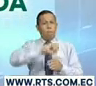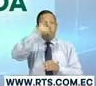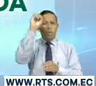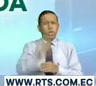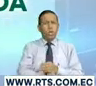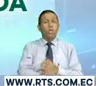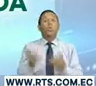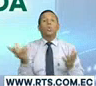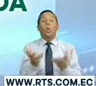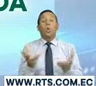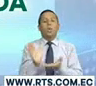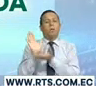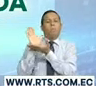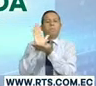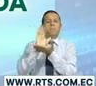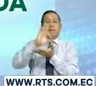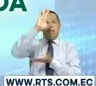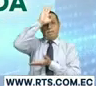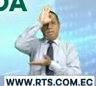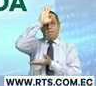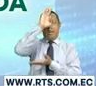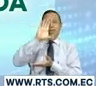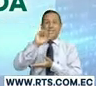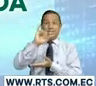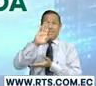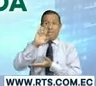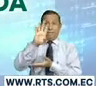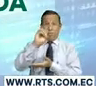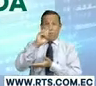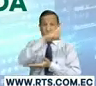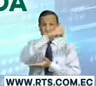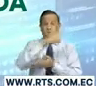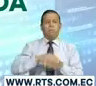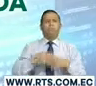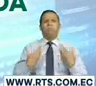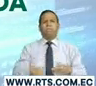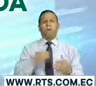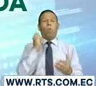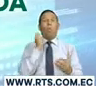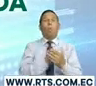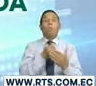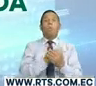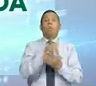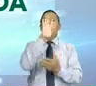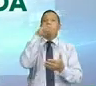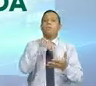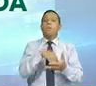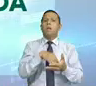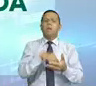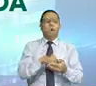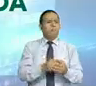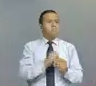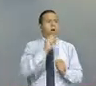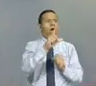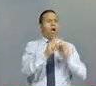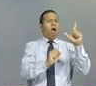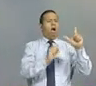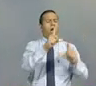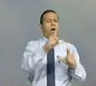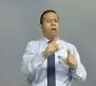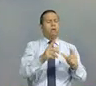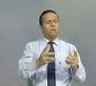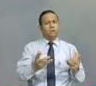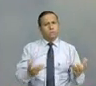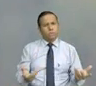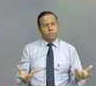Ceibos por la compra de 4.000. El sobreprecio fue de al menos $137 por cada una. El presidente del Consejo